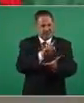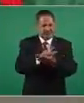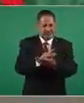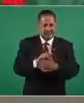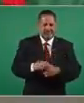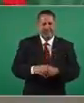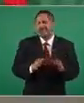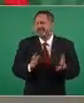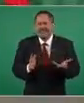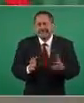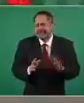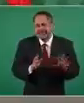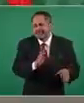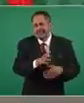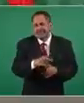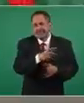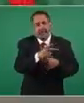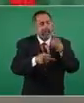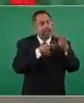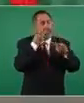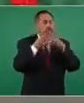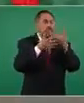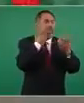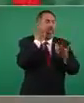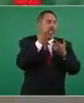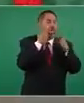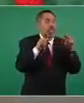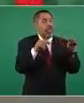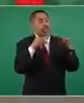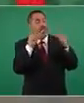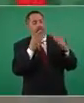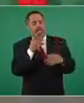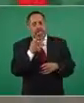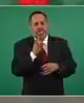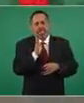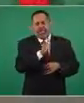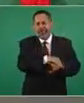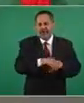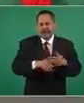No, esas son balandronadas.